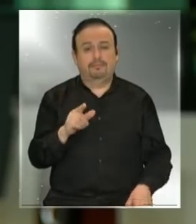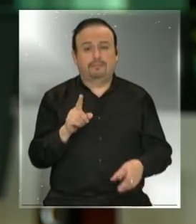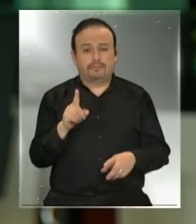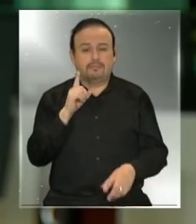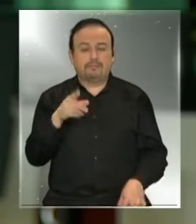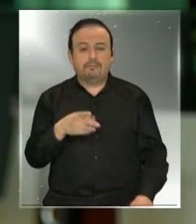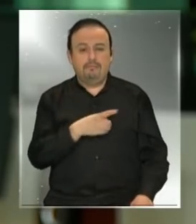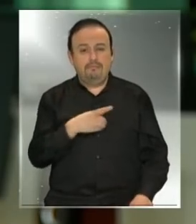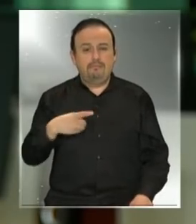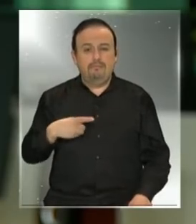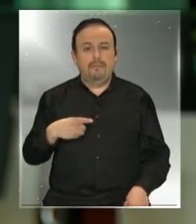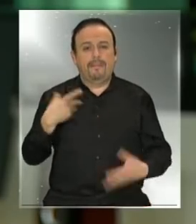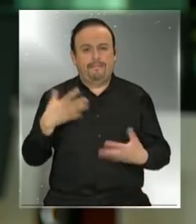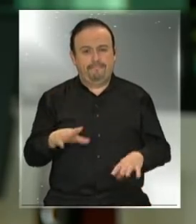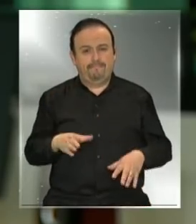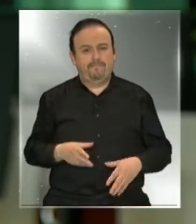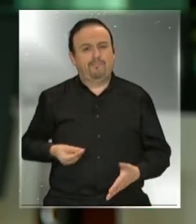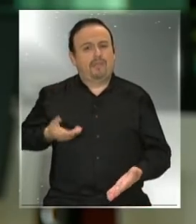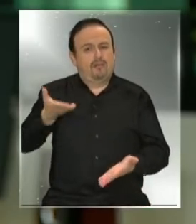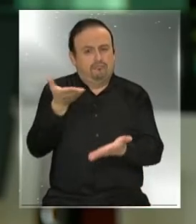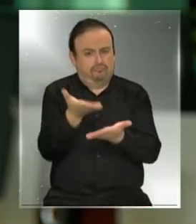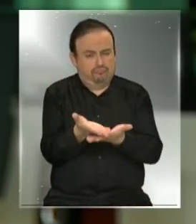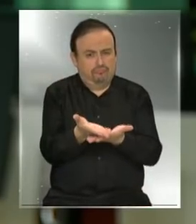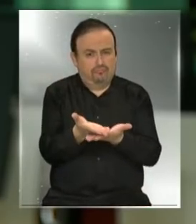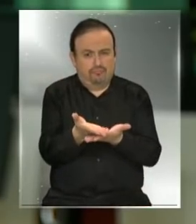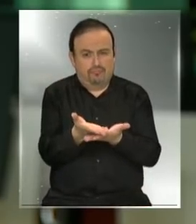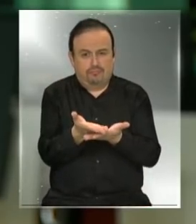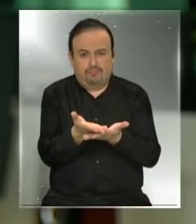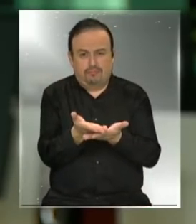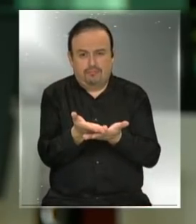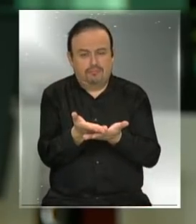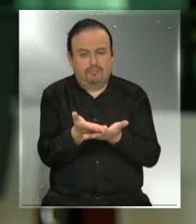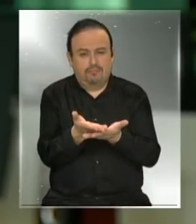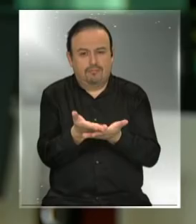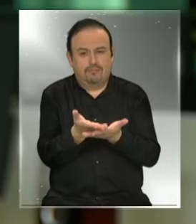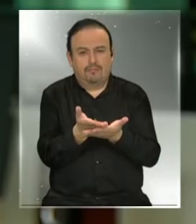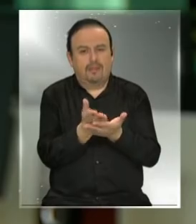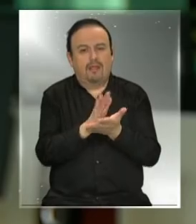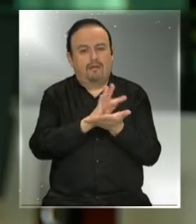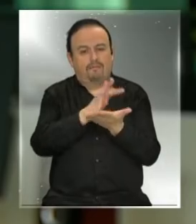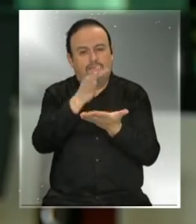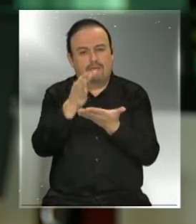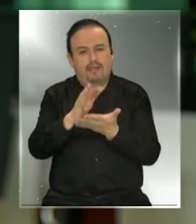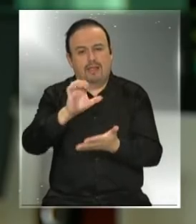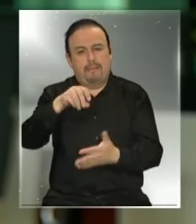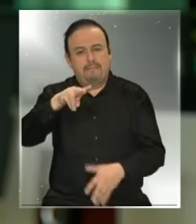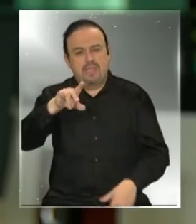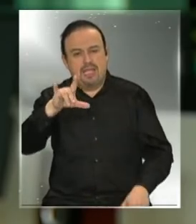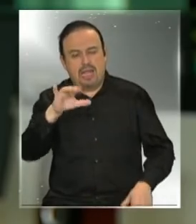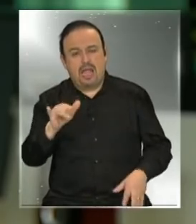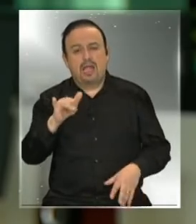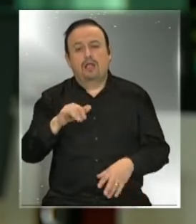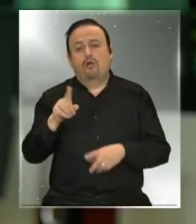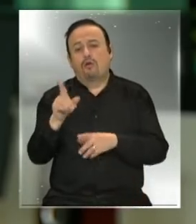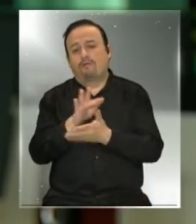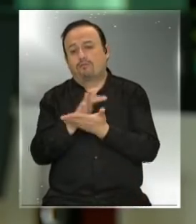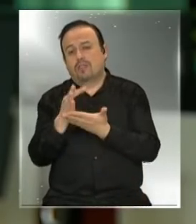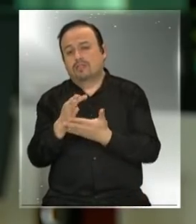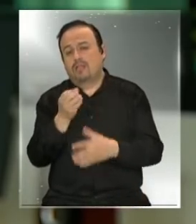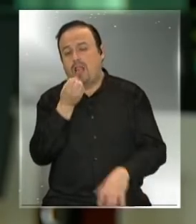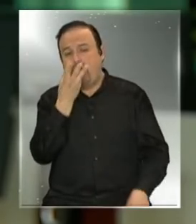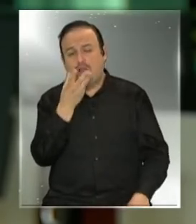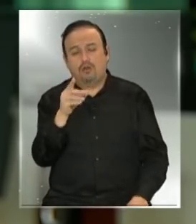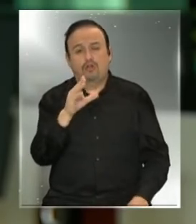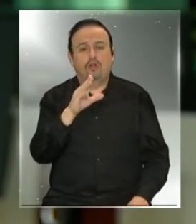podría haber ya hecho un aporte la fundación emilia a la fundación las rosas o haber hecho